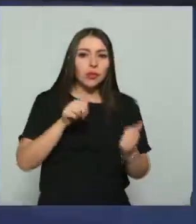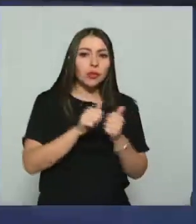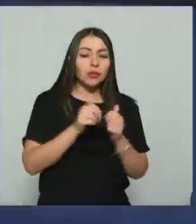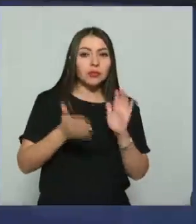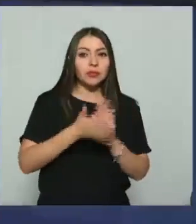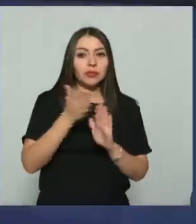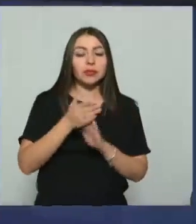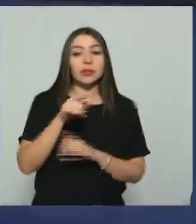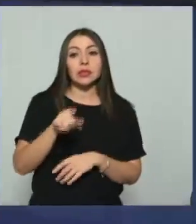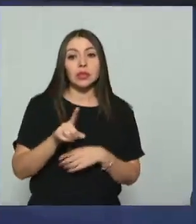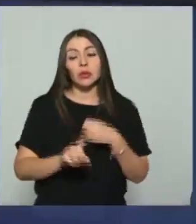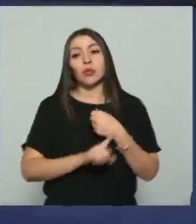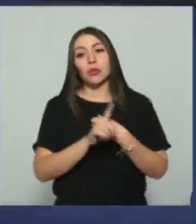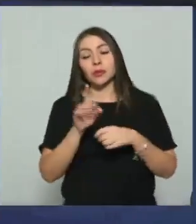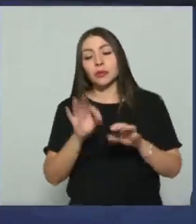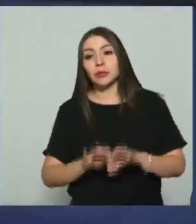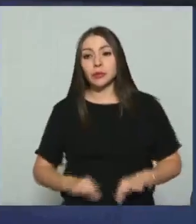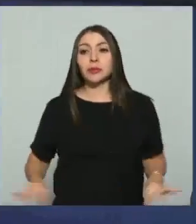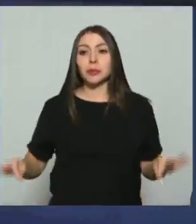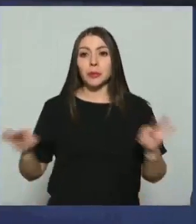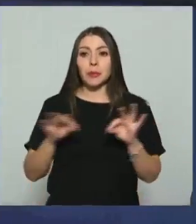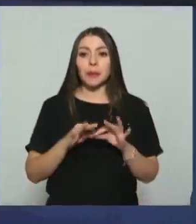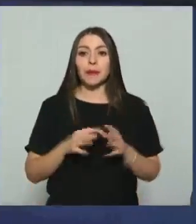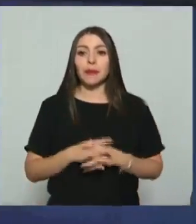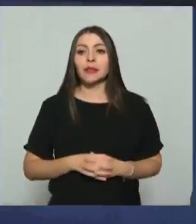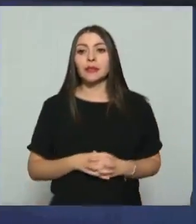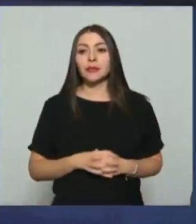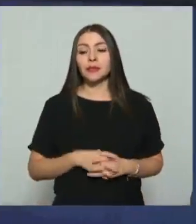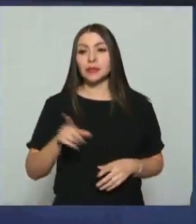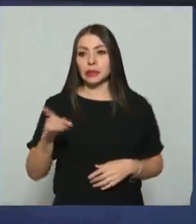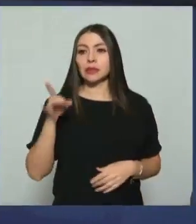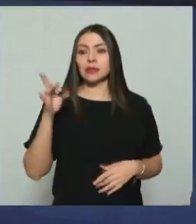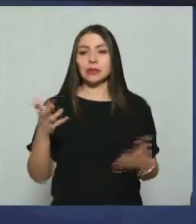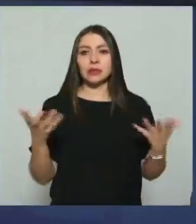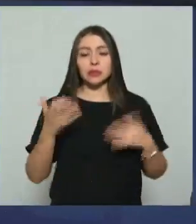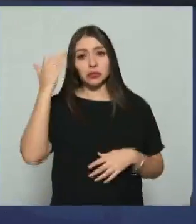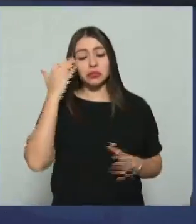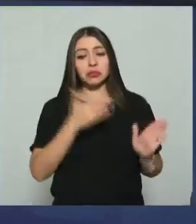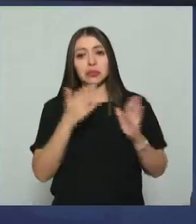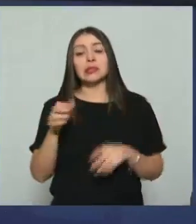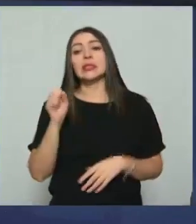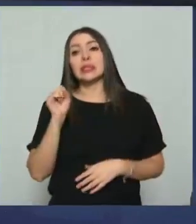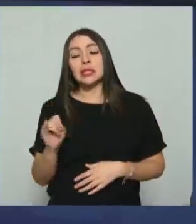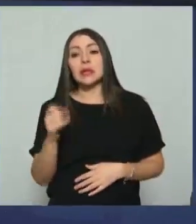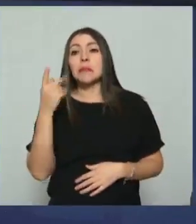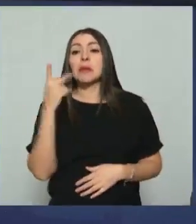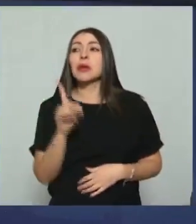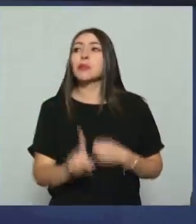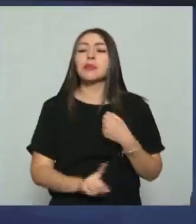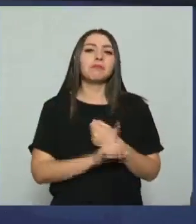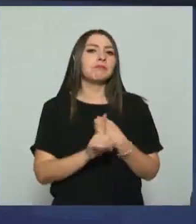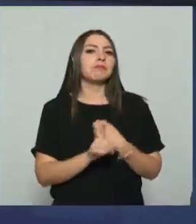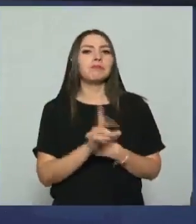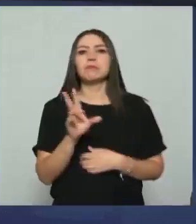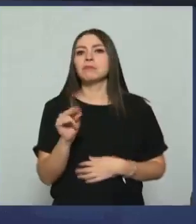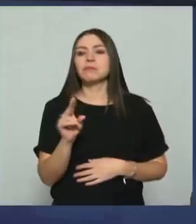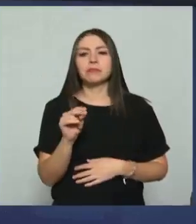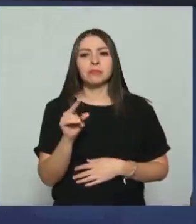problema importante. Eso se hizo. Hubo retrasos, desde luego, pero no afectaron en lo